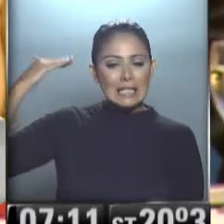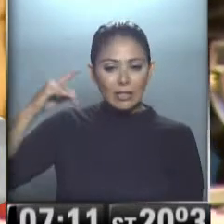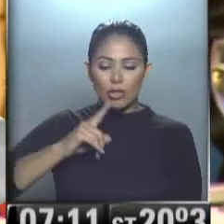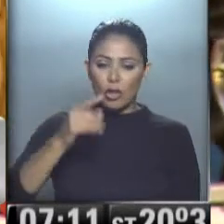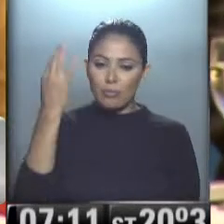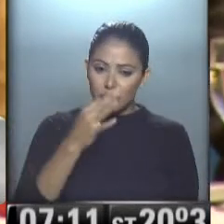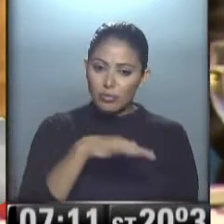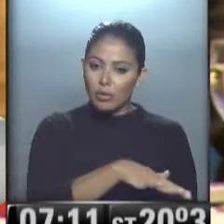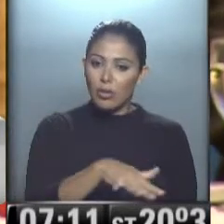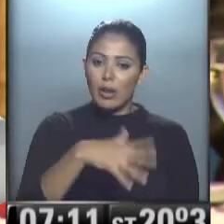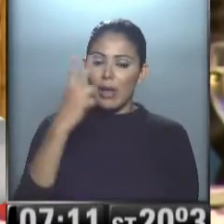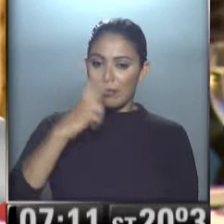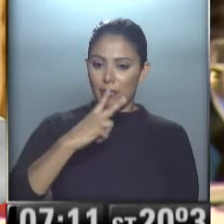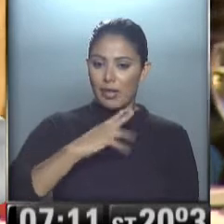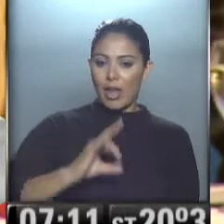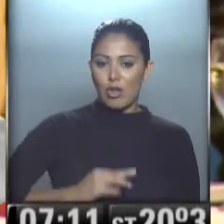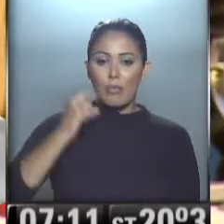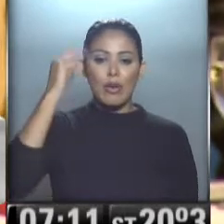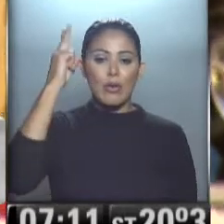Aeroparques se privatiza en